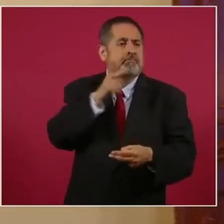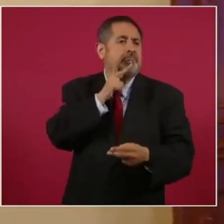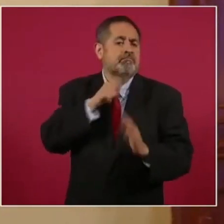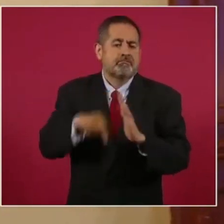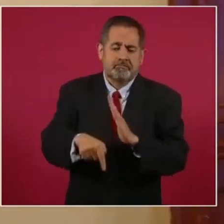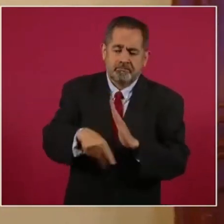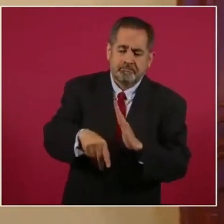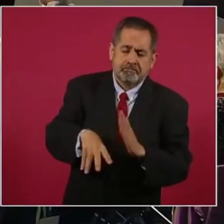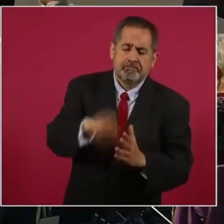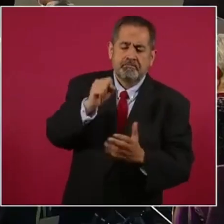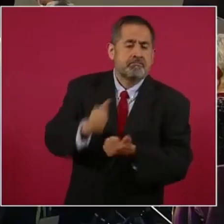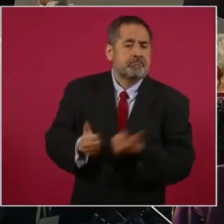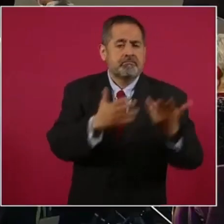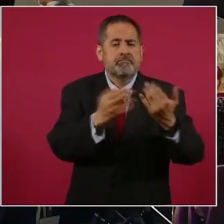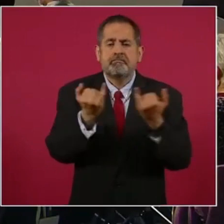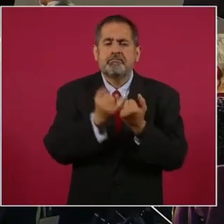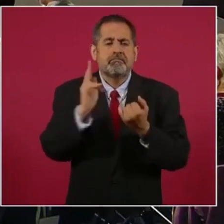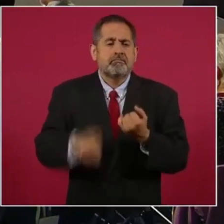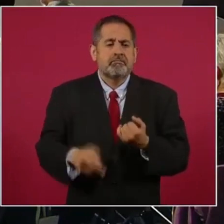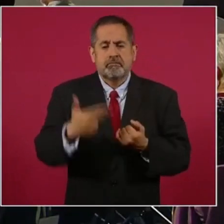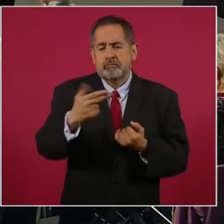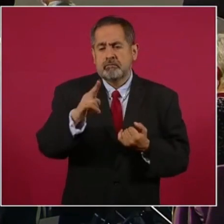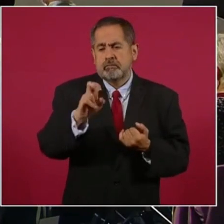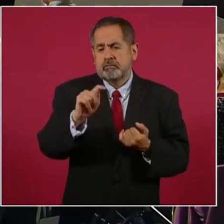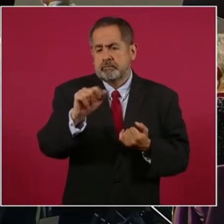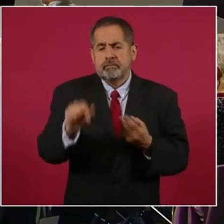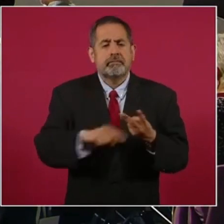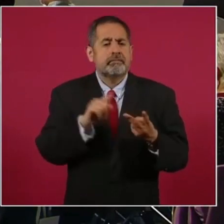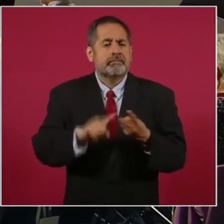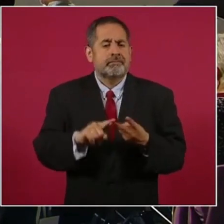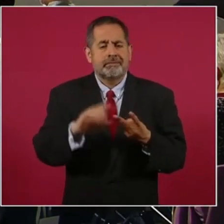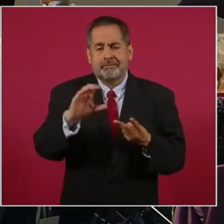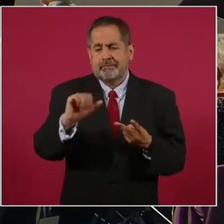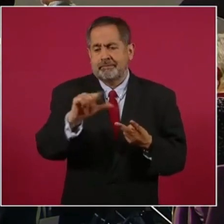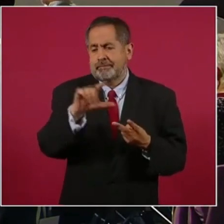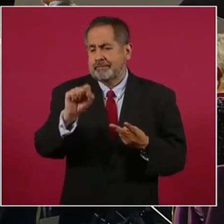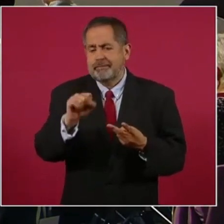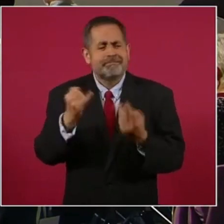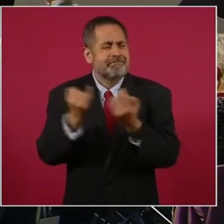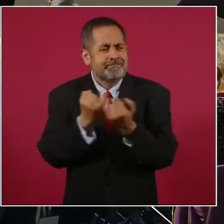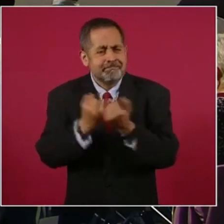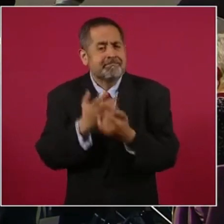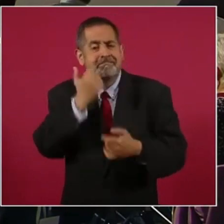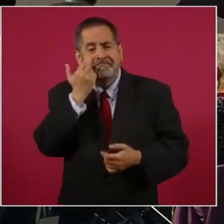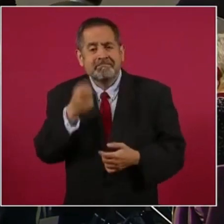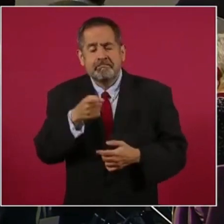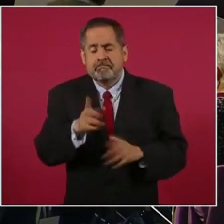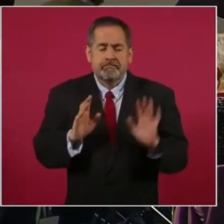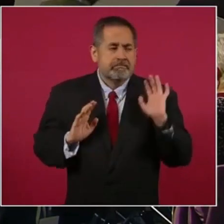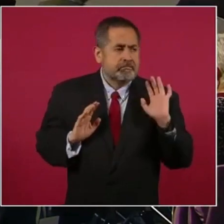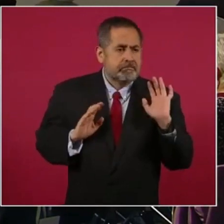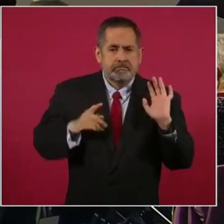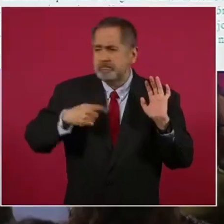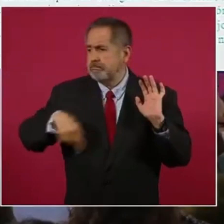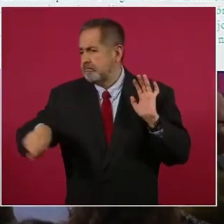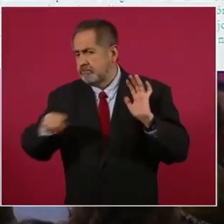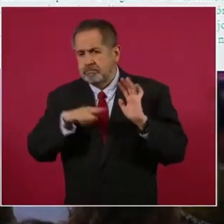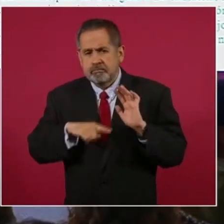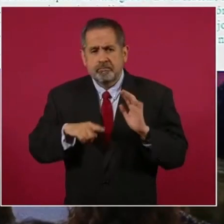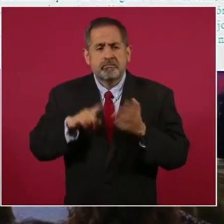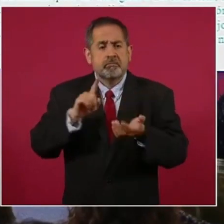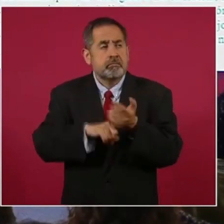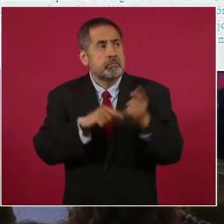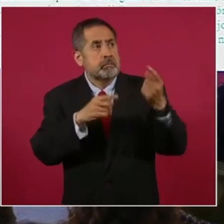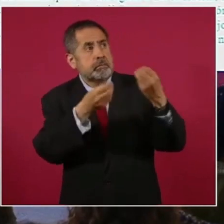de la Huerta y posteriormente Calles consideraban que era necesario evitar que se afectaran los intereses de